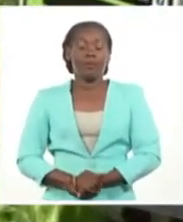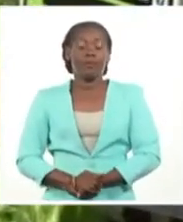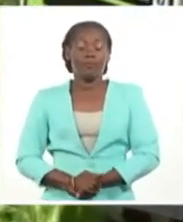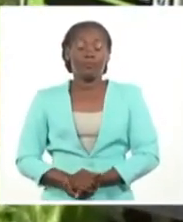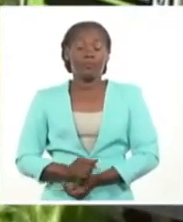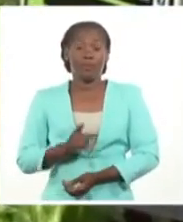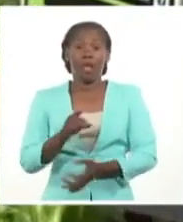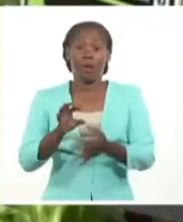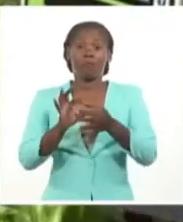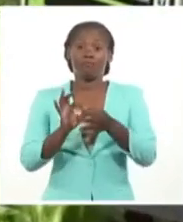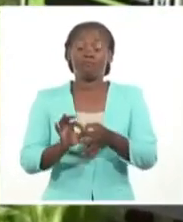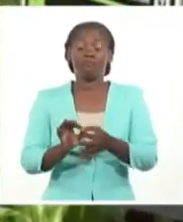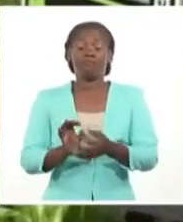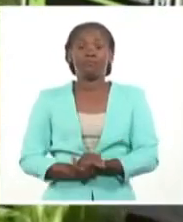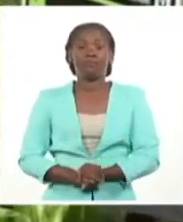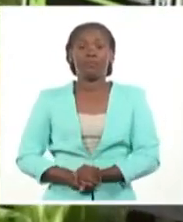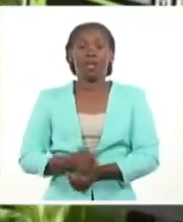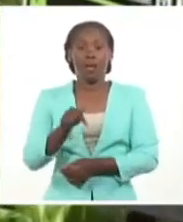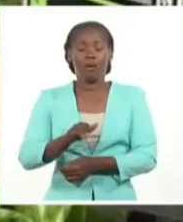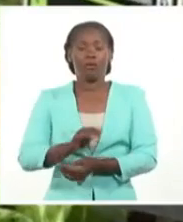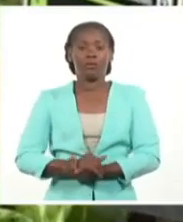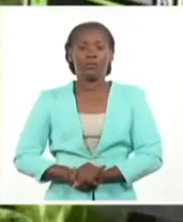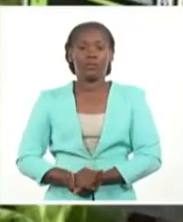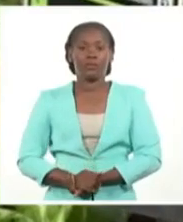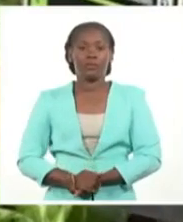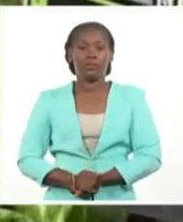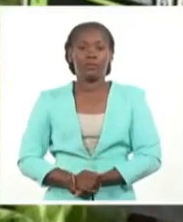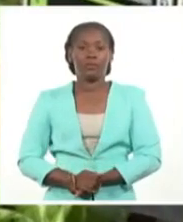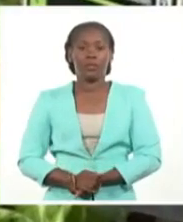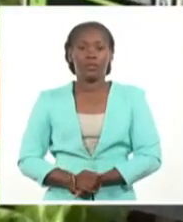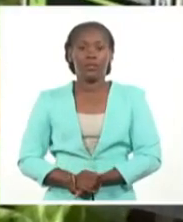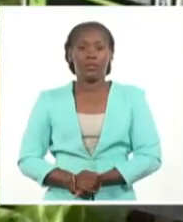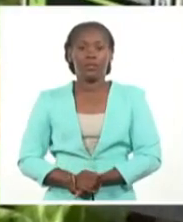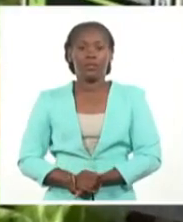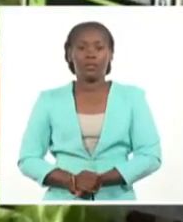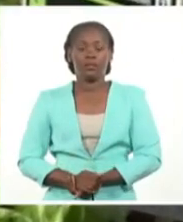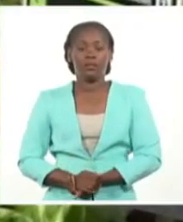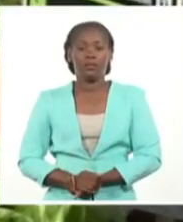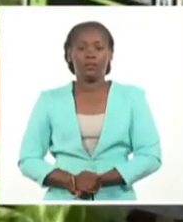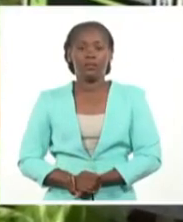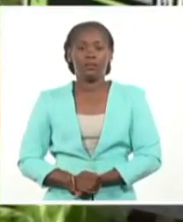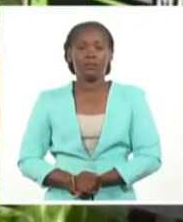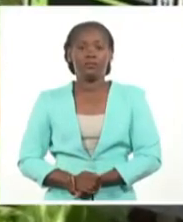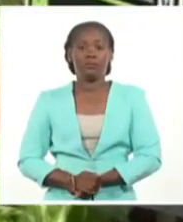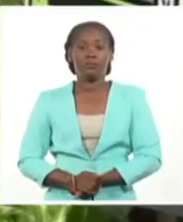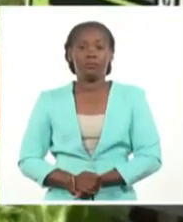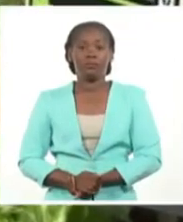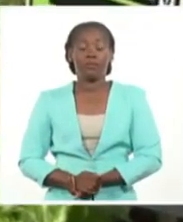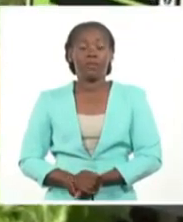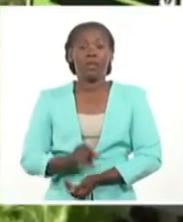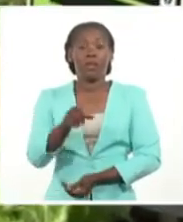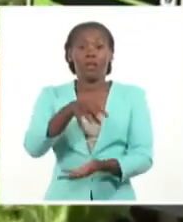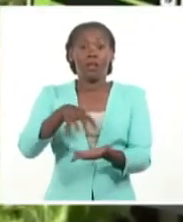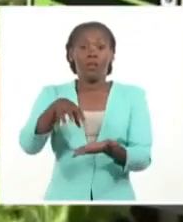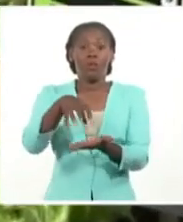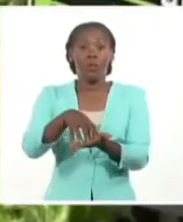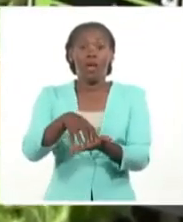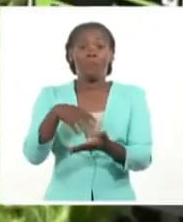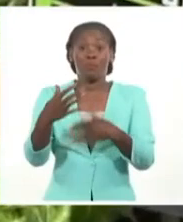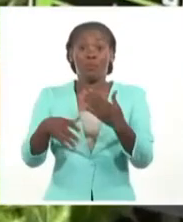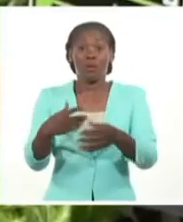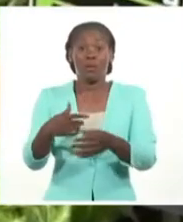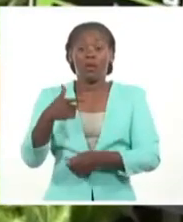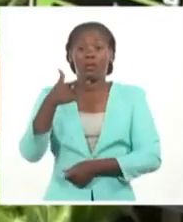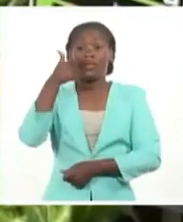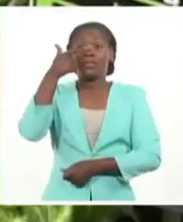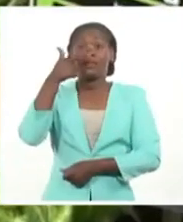una plataforma un poco insegura, que es una plataforma inmunológica dado por el COVID